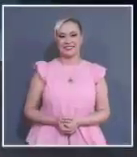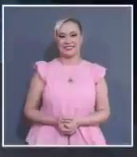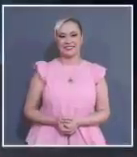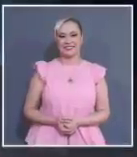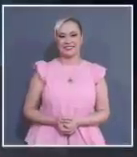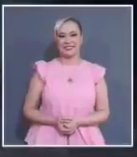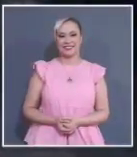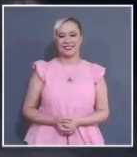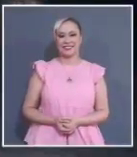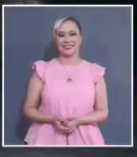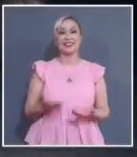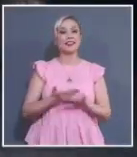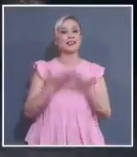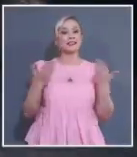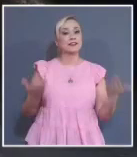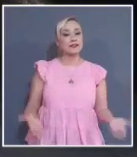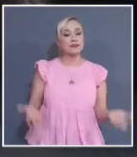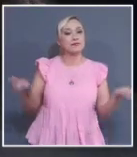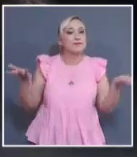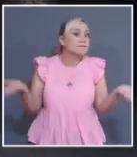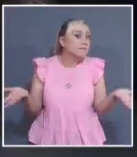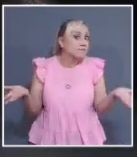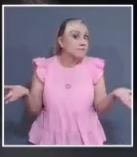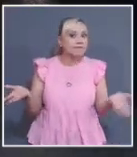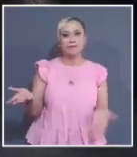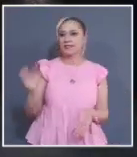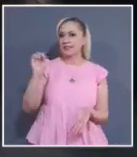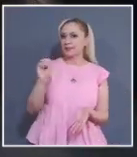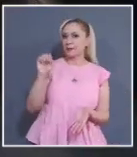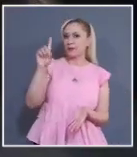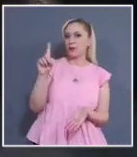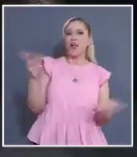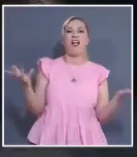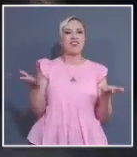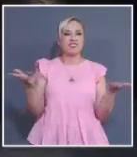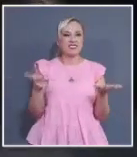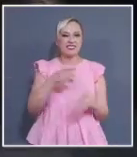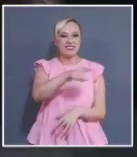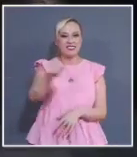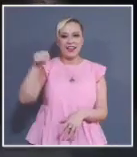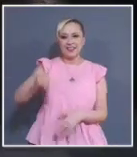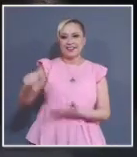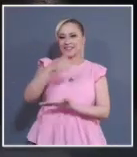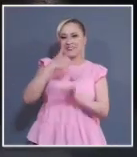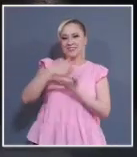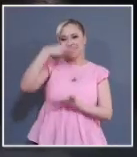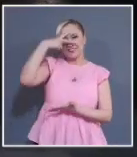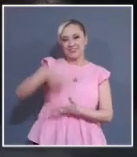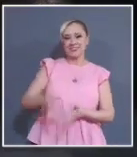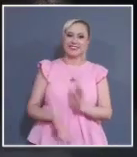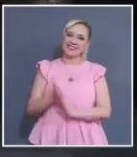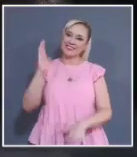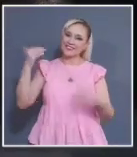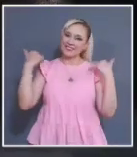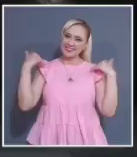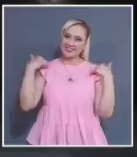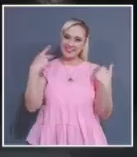Vamos ahora con las recomendaciones culturales de diversas actividades para disfrutar este fin de semana. Jesús Daza nos